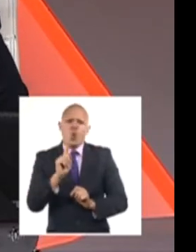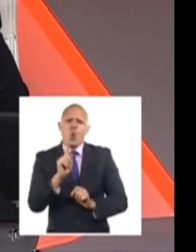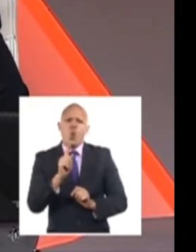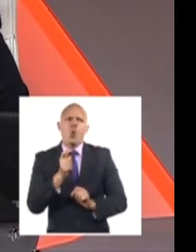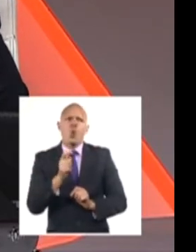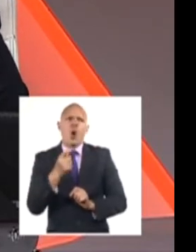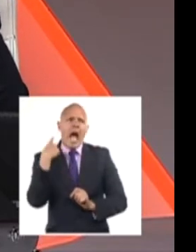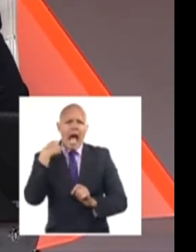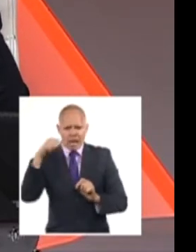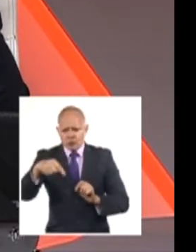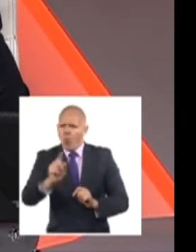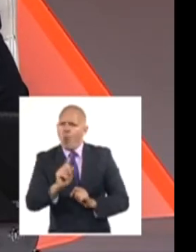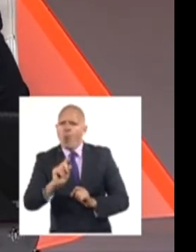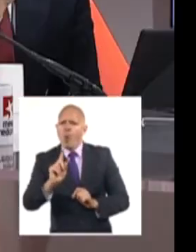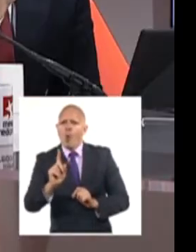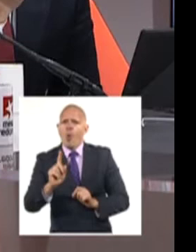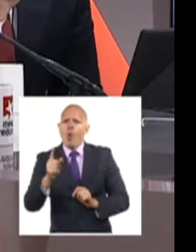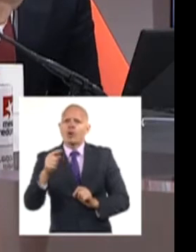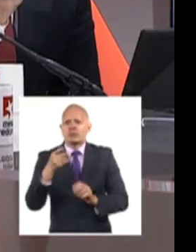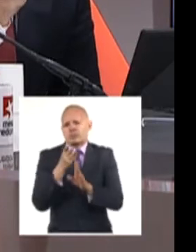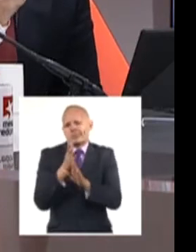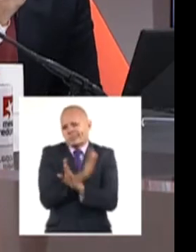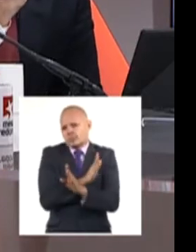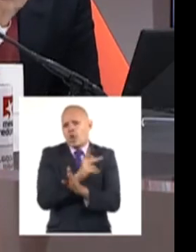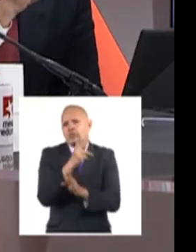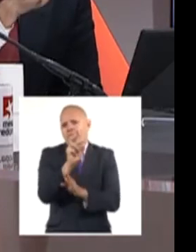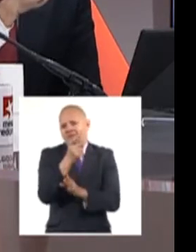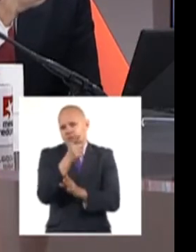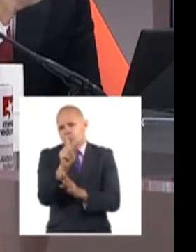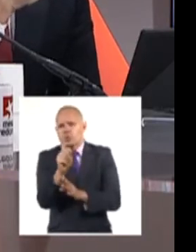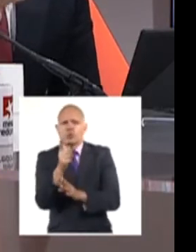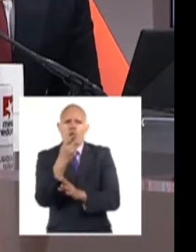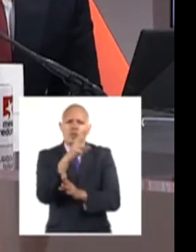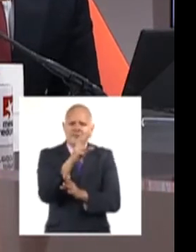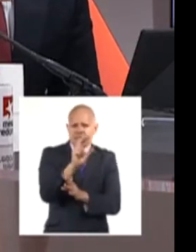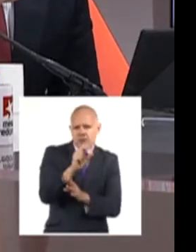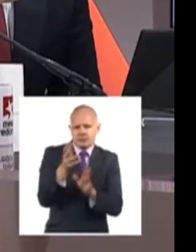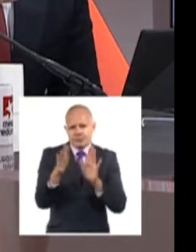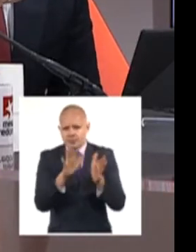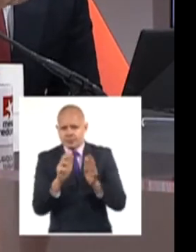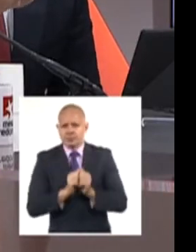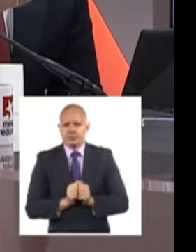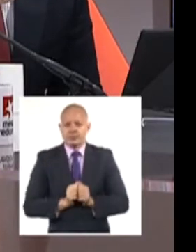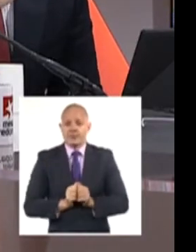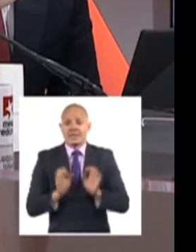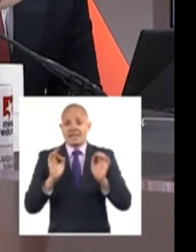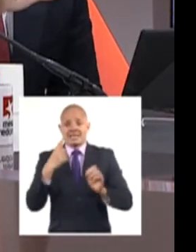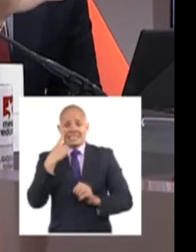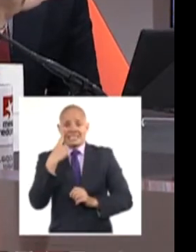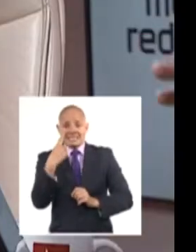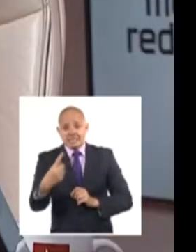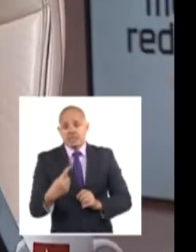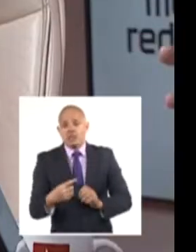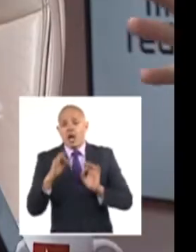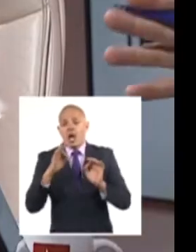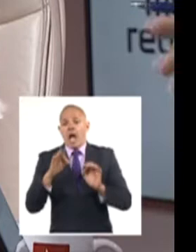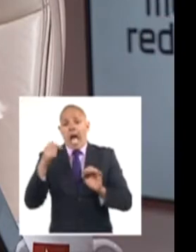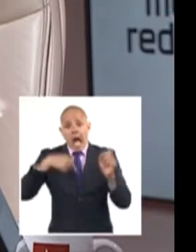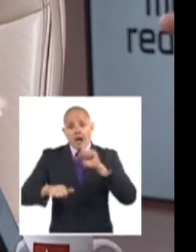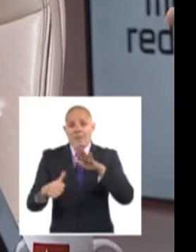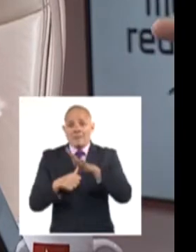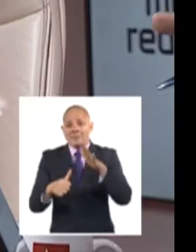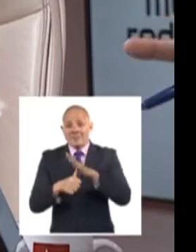sucede en el gobierno de pedro es que de google es que todo ha ido hacia mal no se han agudizado